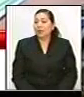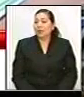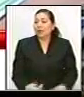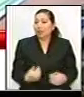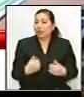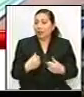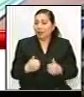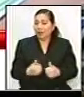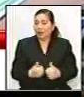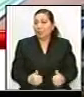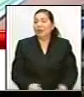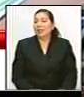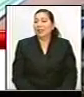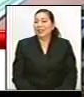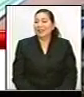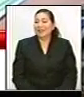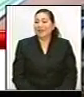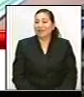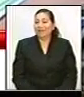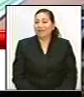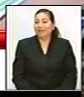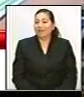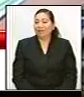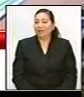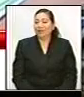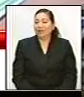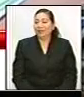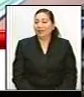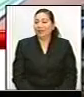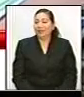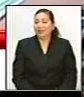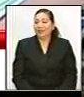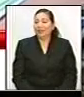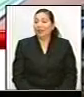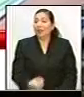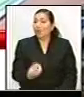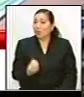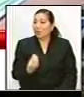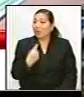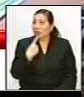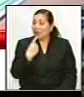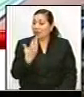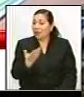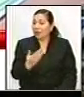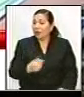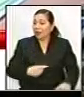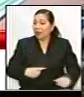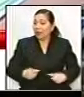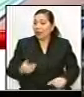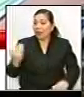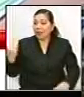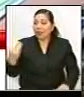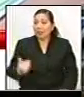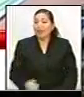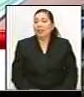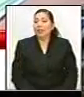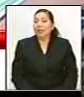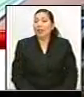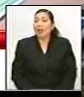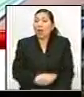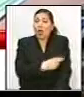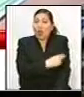que guiarlo pues al alcalde y decirle cómo son. Y como yo era dirigente antigua del Hospital